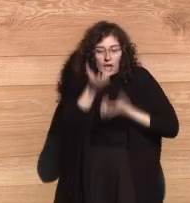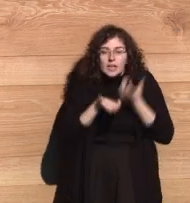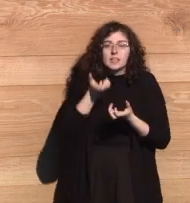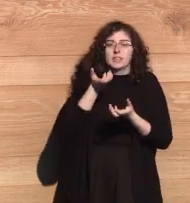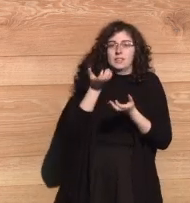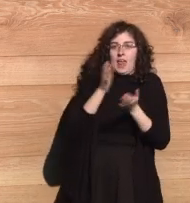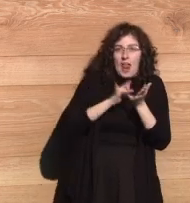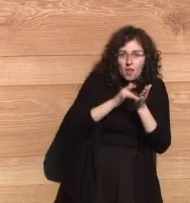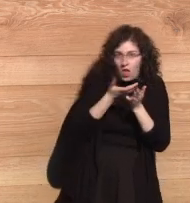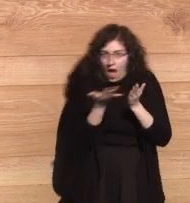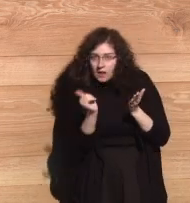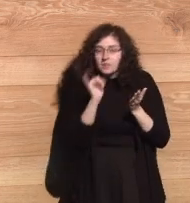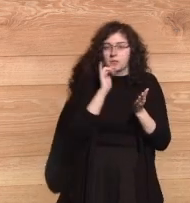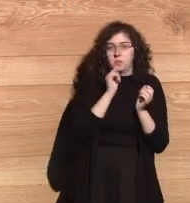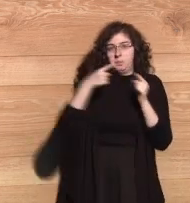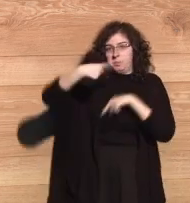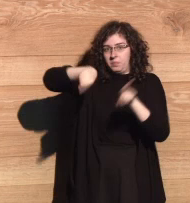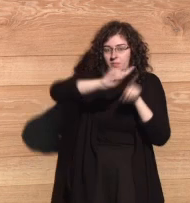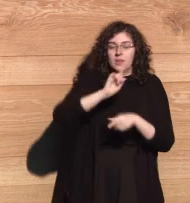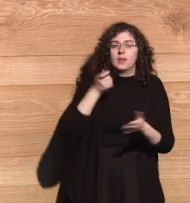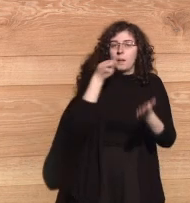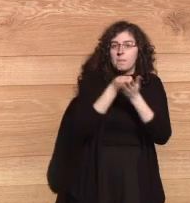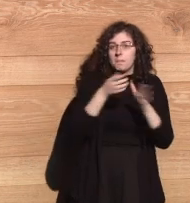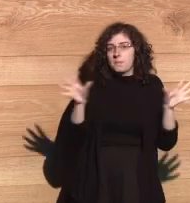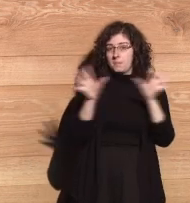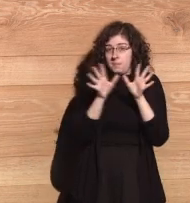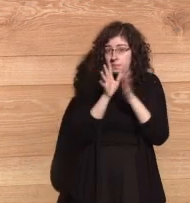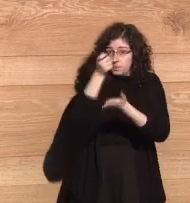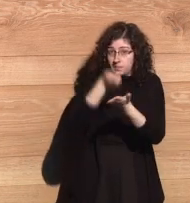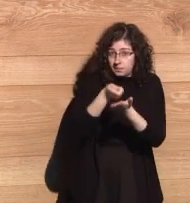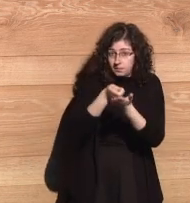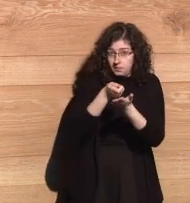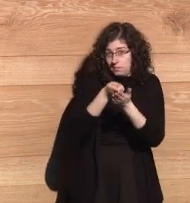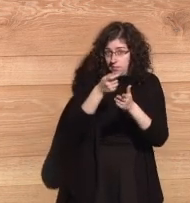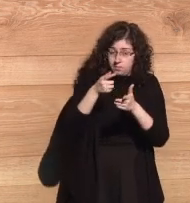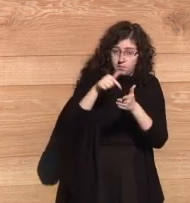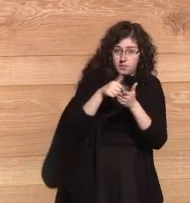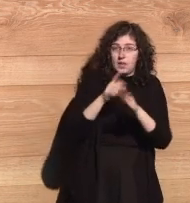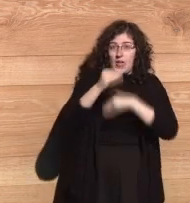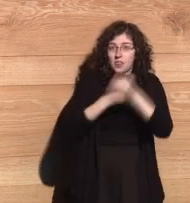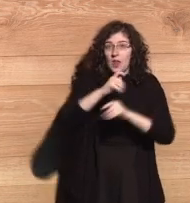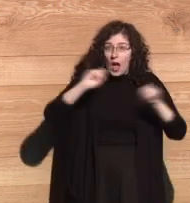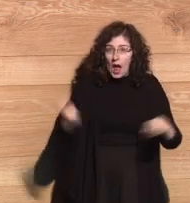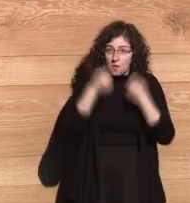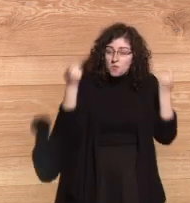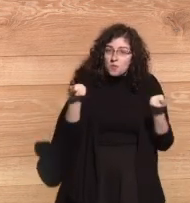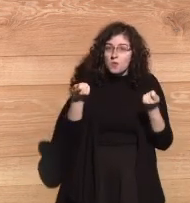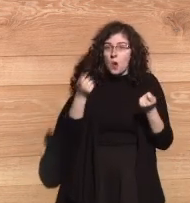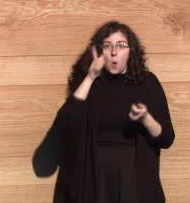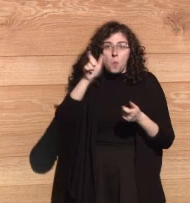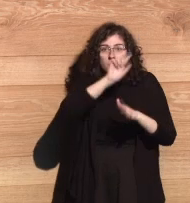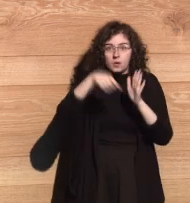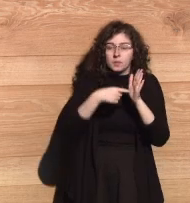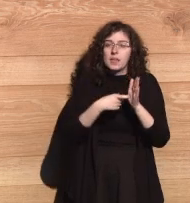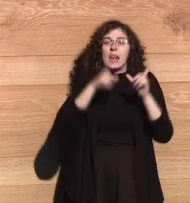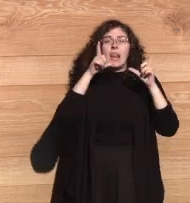ya está listo. Entonces vas y pagas $10. Entonces pagué $10 y hicieron un anuncio para todo el pueblo de